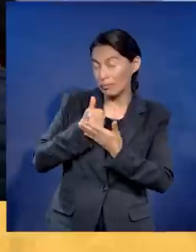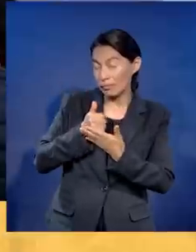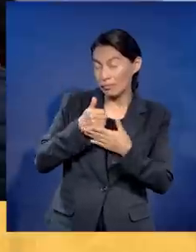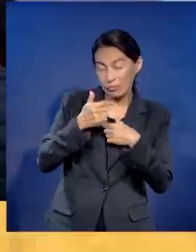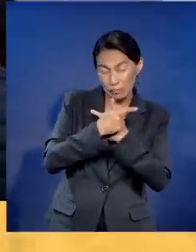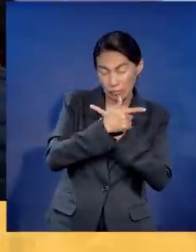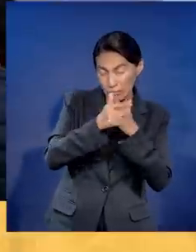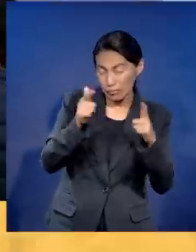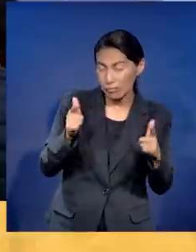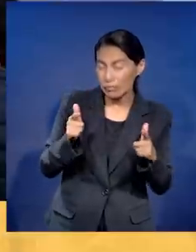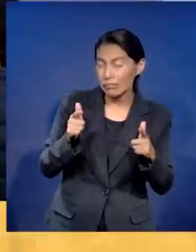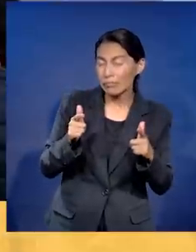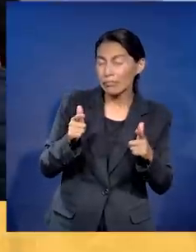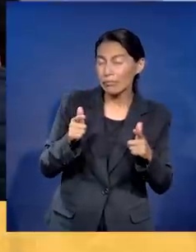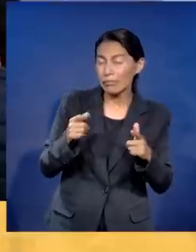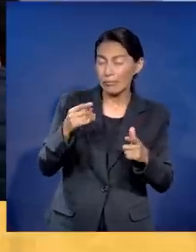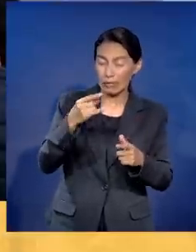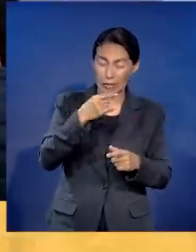Por favor,